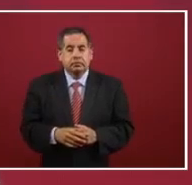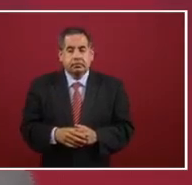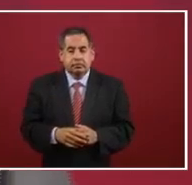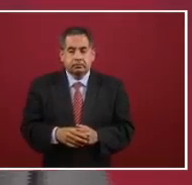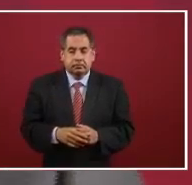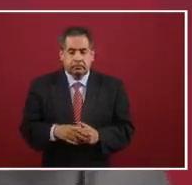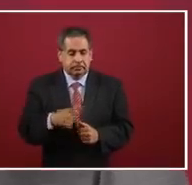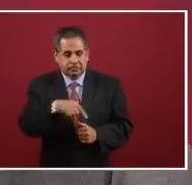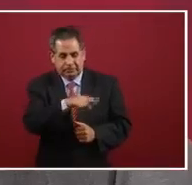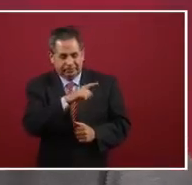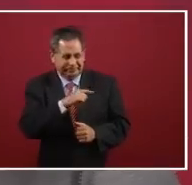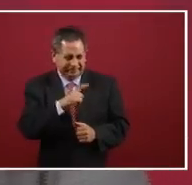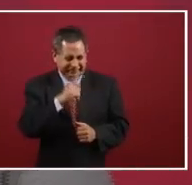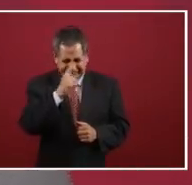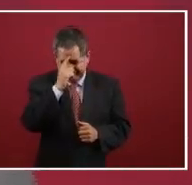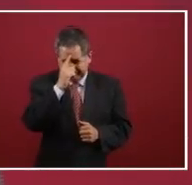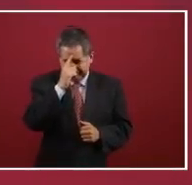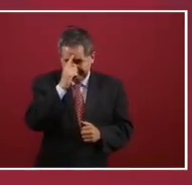rechina poco.